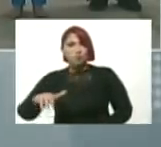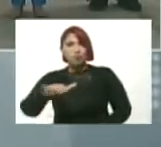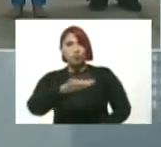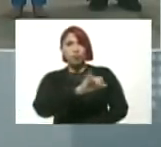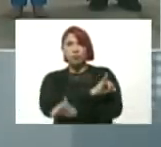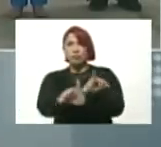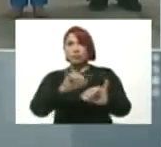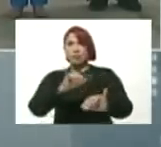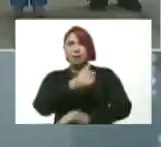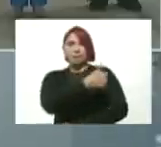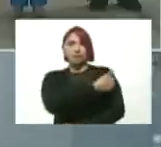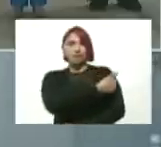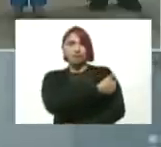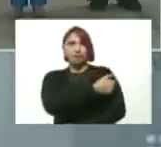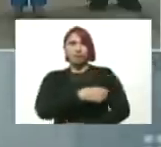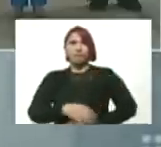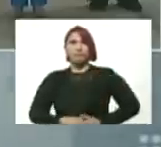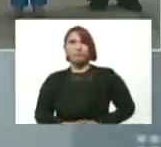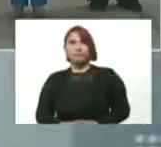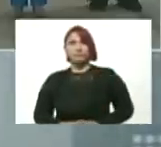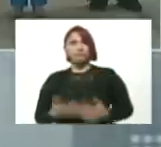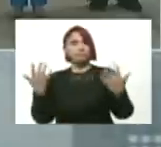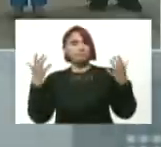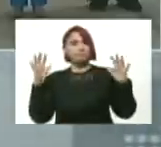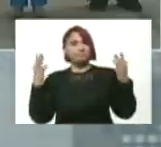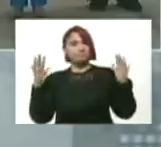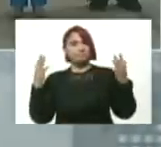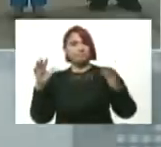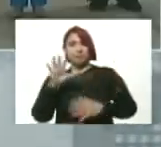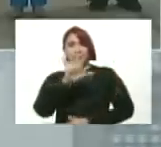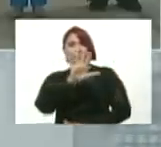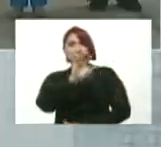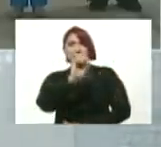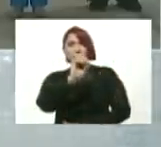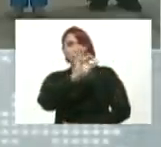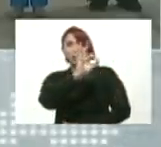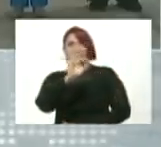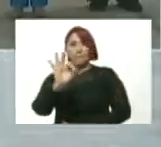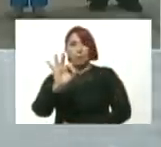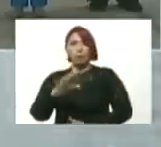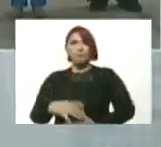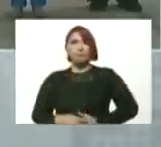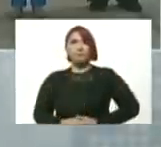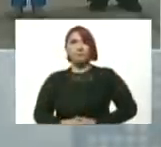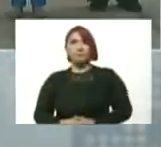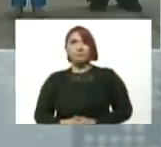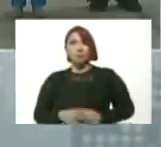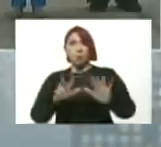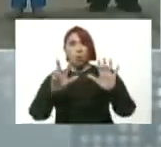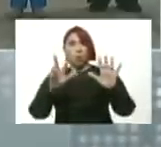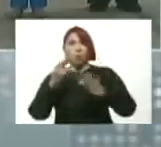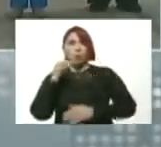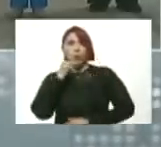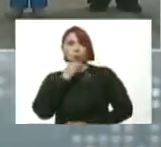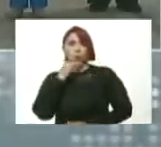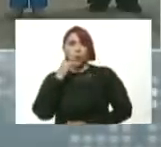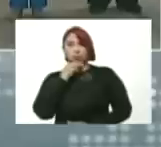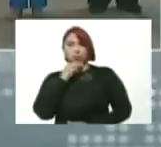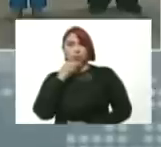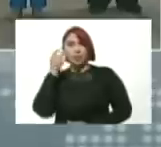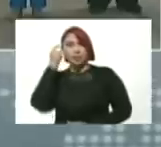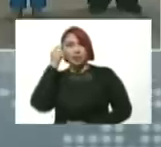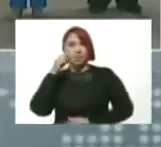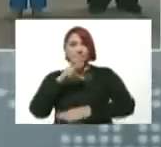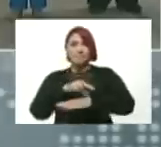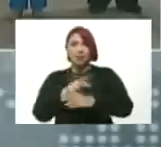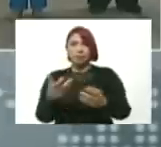vacunada ya vacunada 50% hoy 8 de octubre día del médico